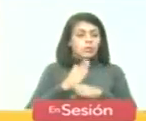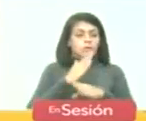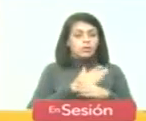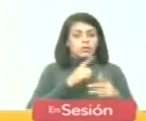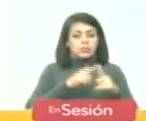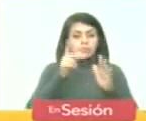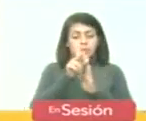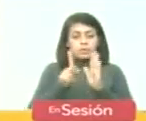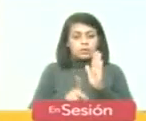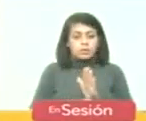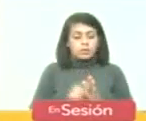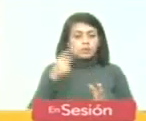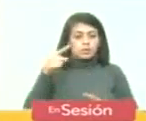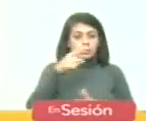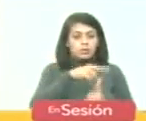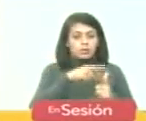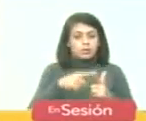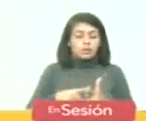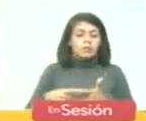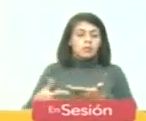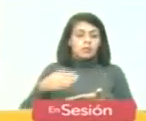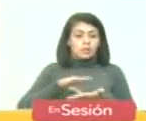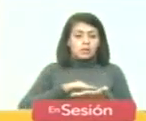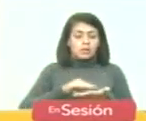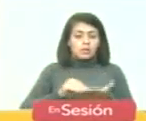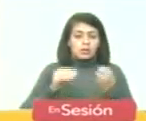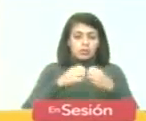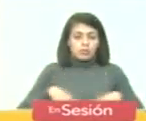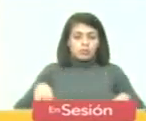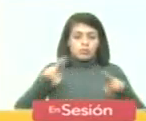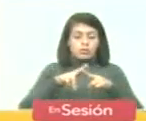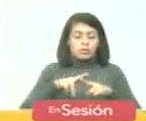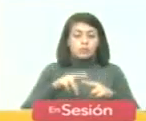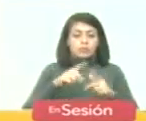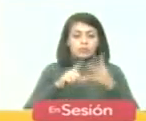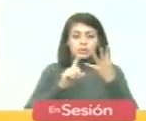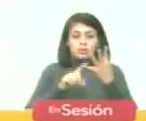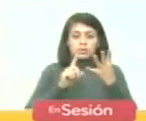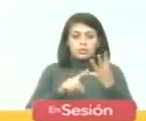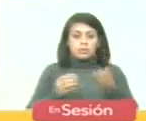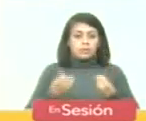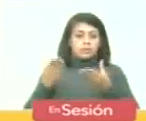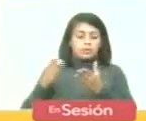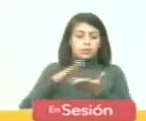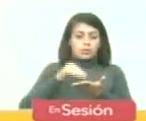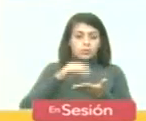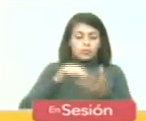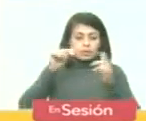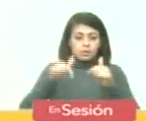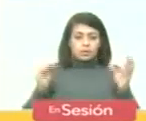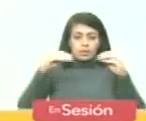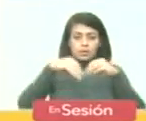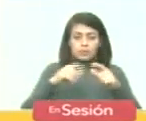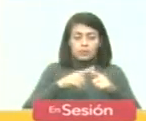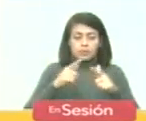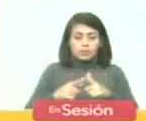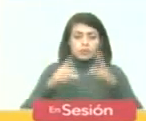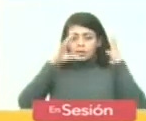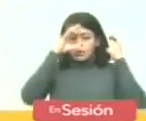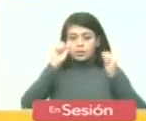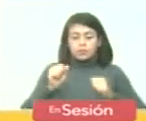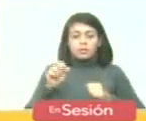los principios rectores de la Carta de las Naciones Unidas. Cuarto, entregar copia del presente acuerdo a la